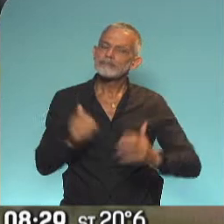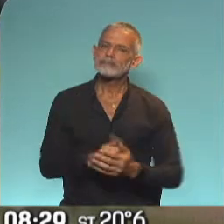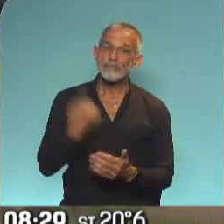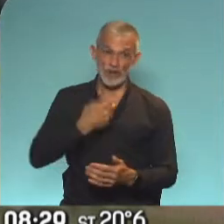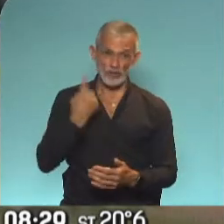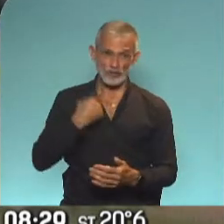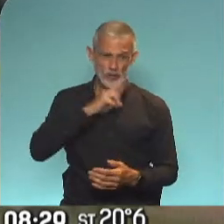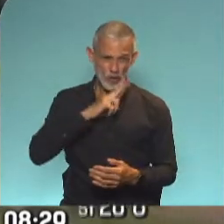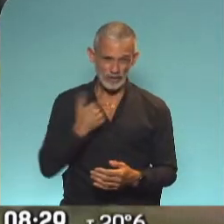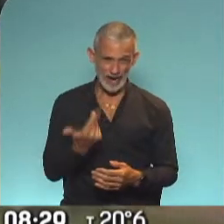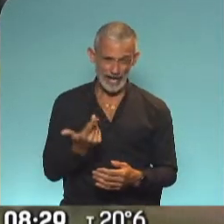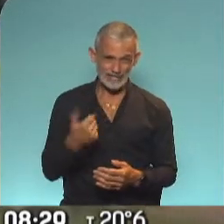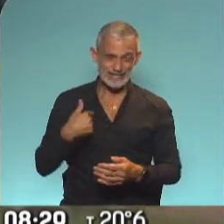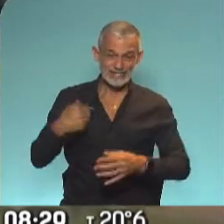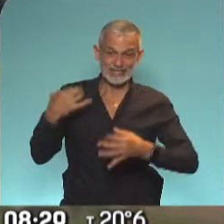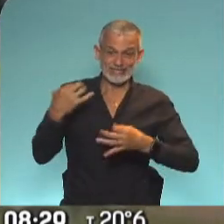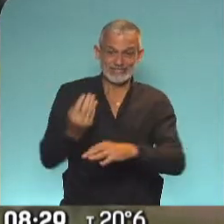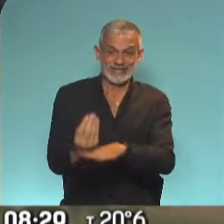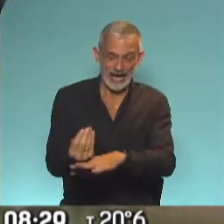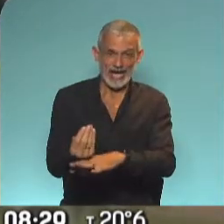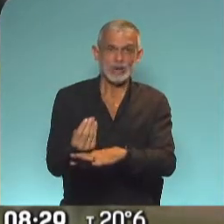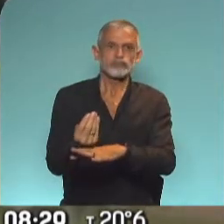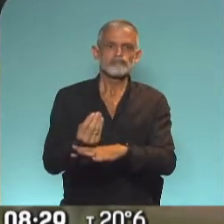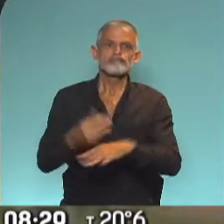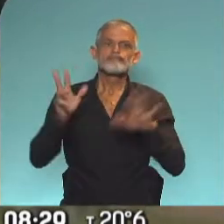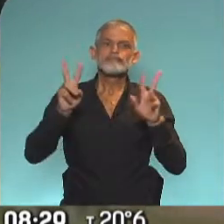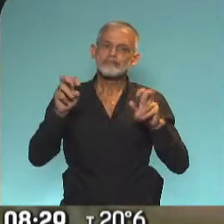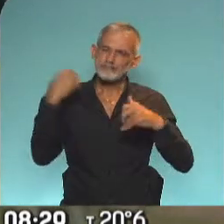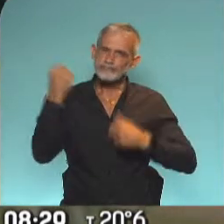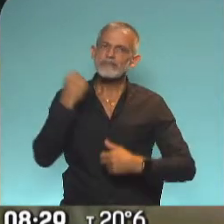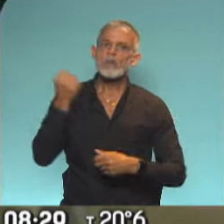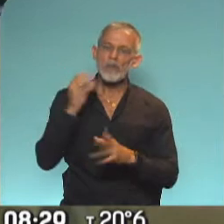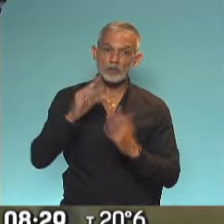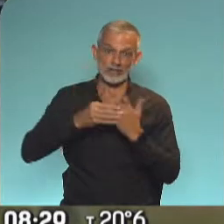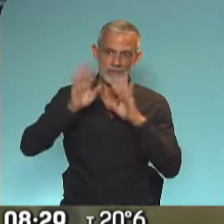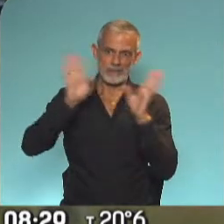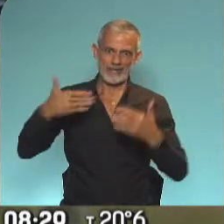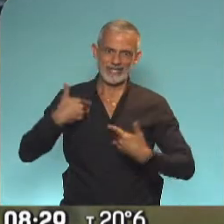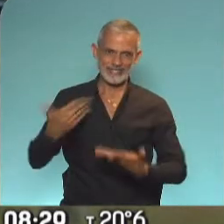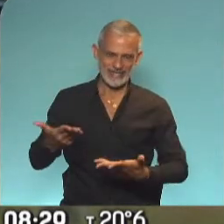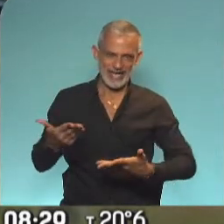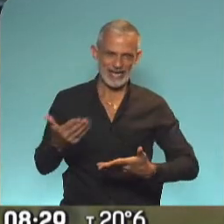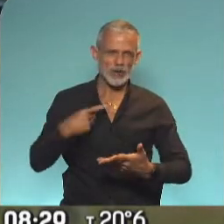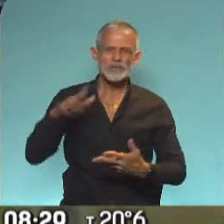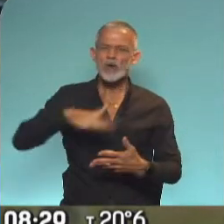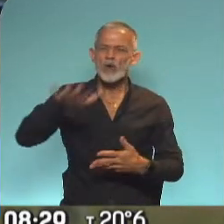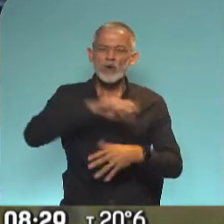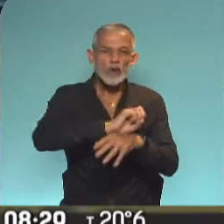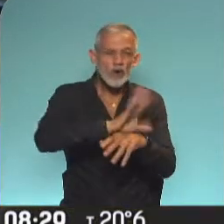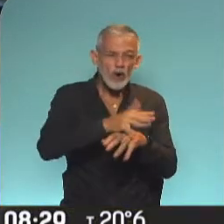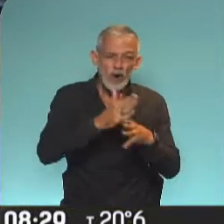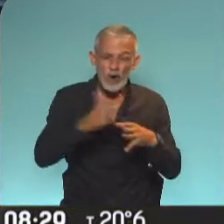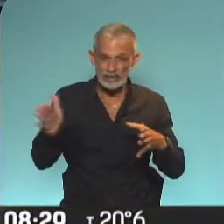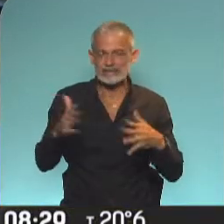Nosotras sabíamos desde que llegamos que este era un tema crucial, fundamental de nuestro ministerio. En el contexto de pandemia